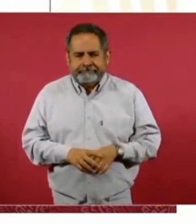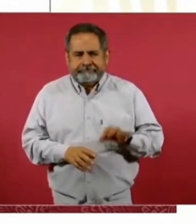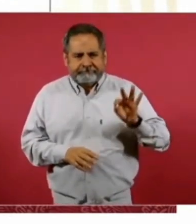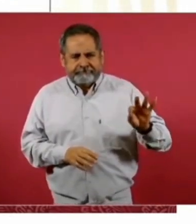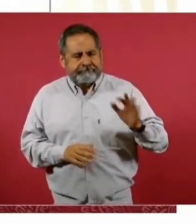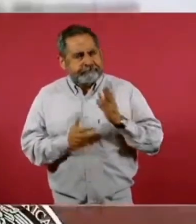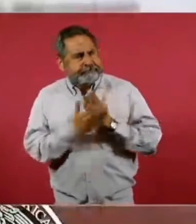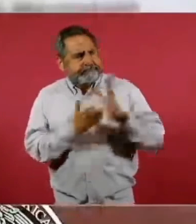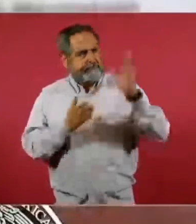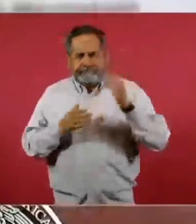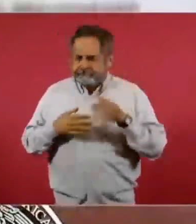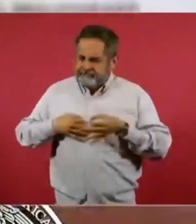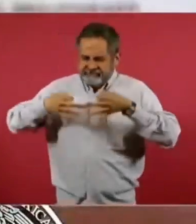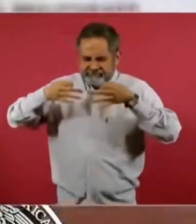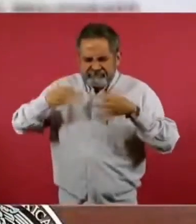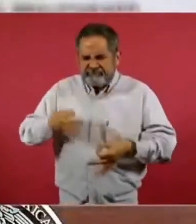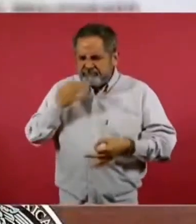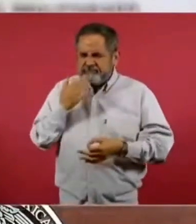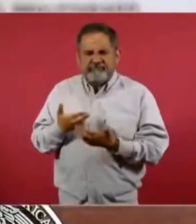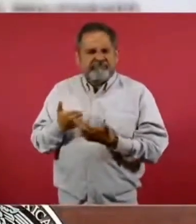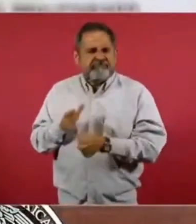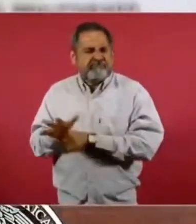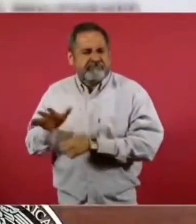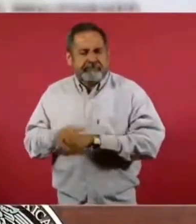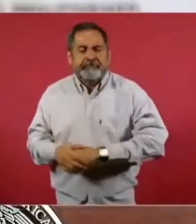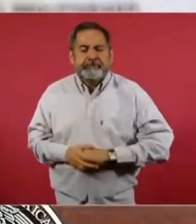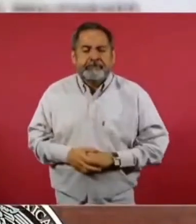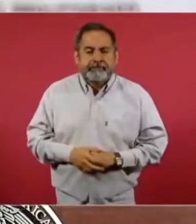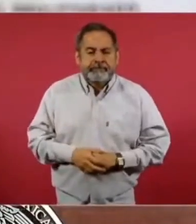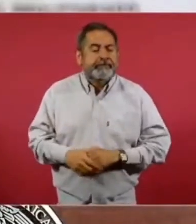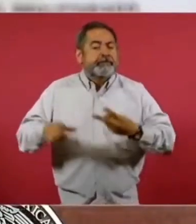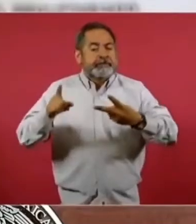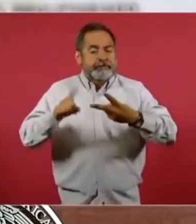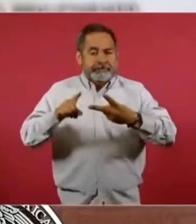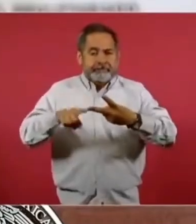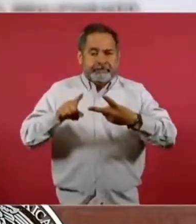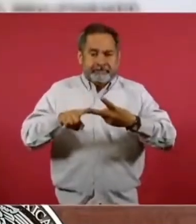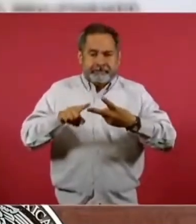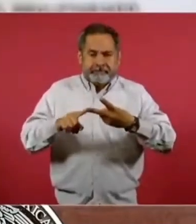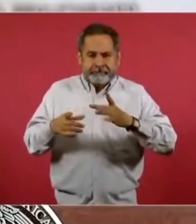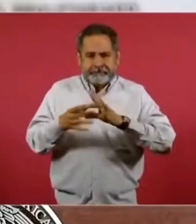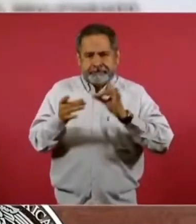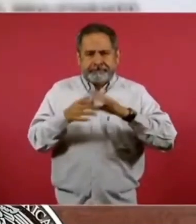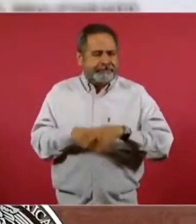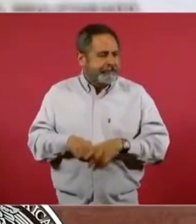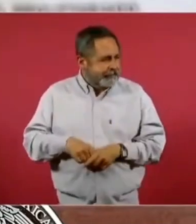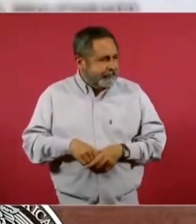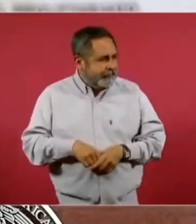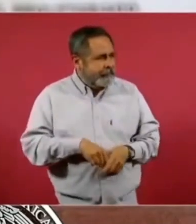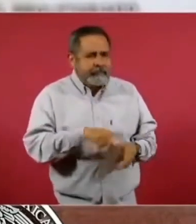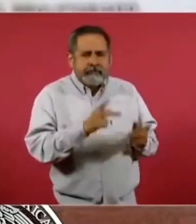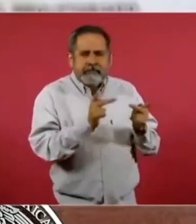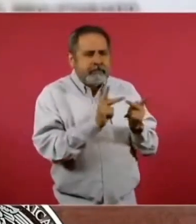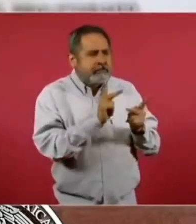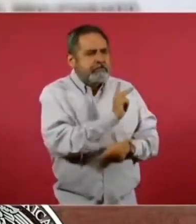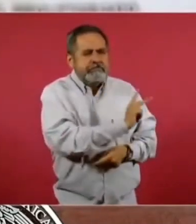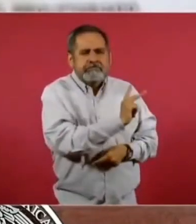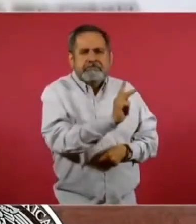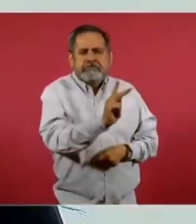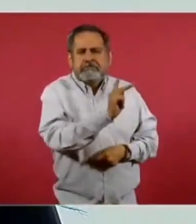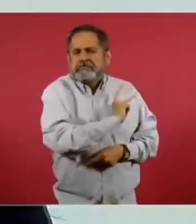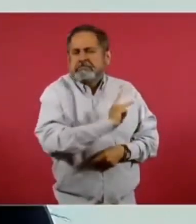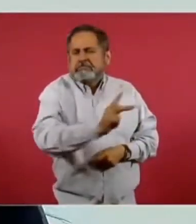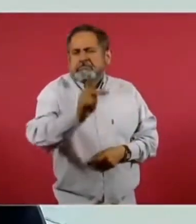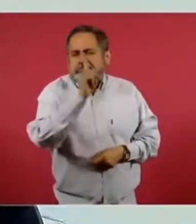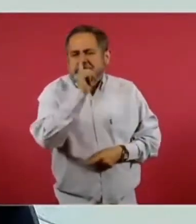soberanía energética. La segunda nota es un bonito nado sincronizado de mentiras para decir